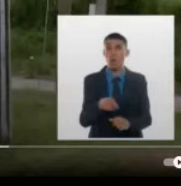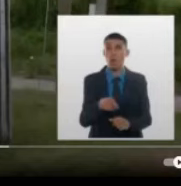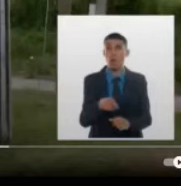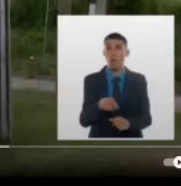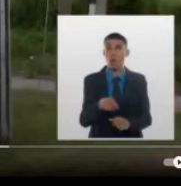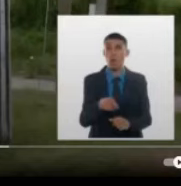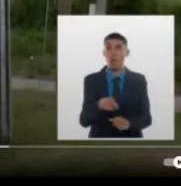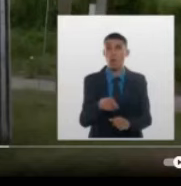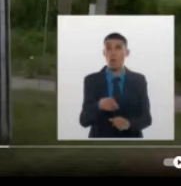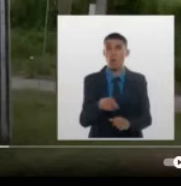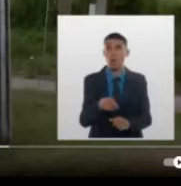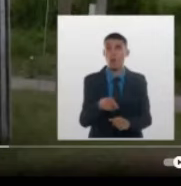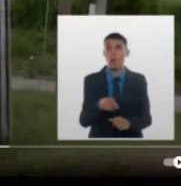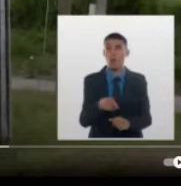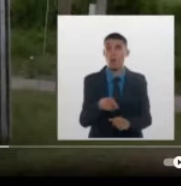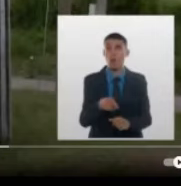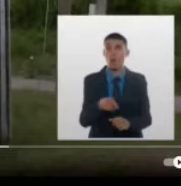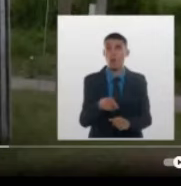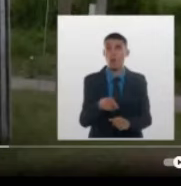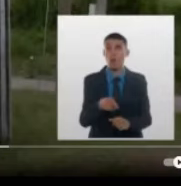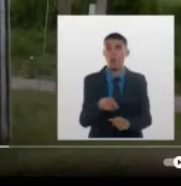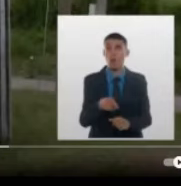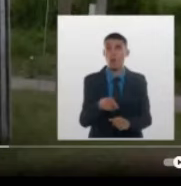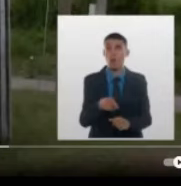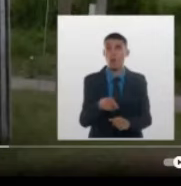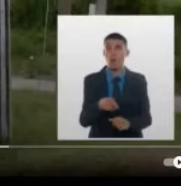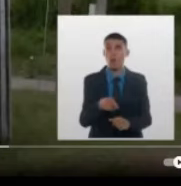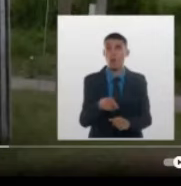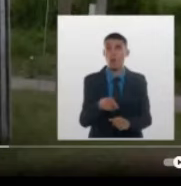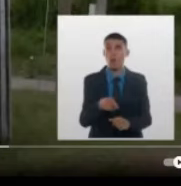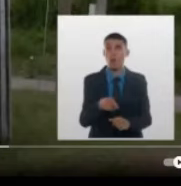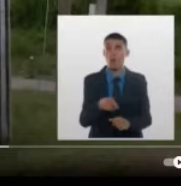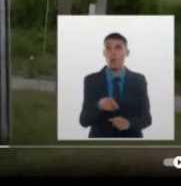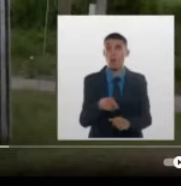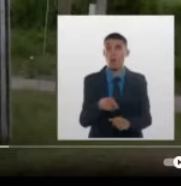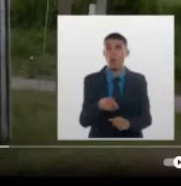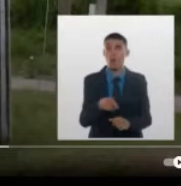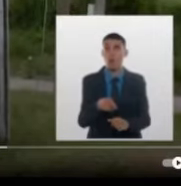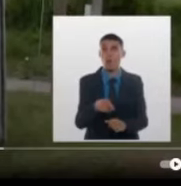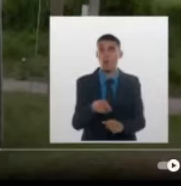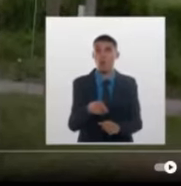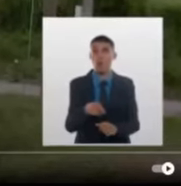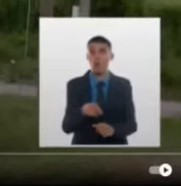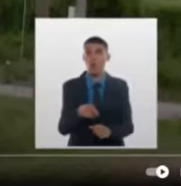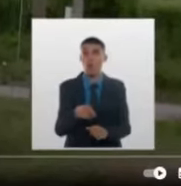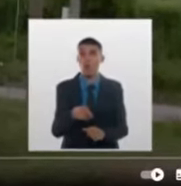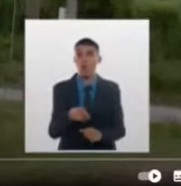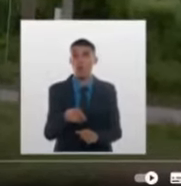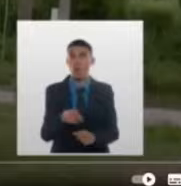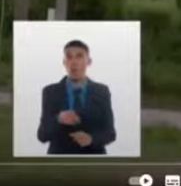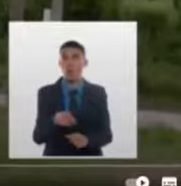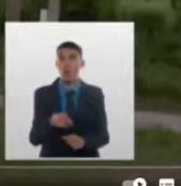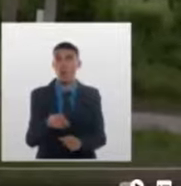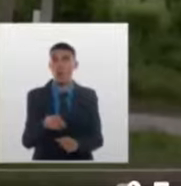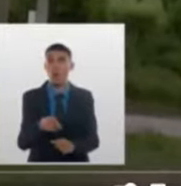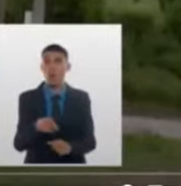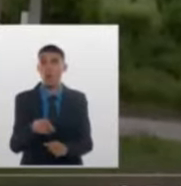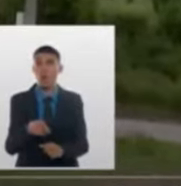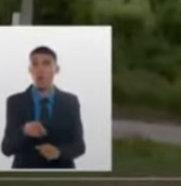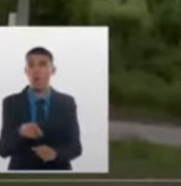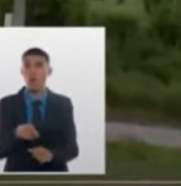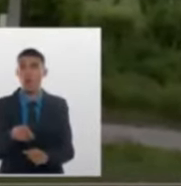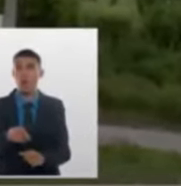leche, ni van a invertir en infraestructura, en nada. El mes que viene, ¿qué van a tomar los niños de Cuba? ¿O le van a seguir jineteando a Brasil, no? Brasil va a